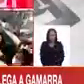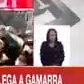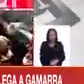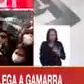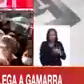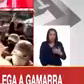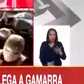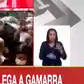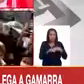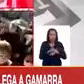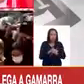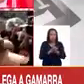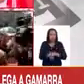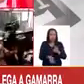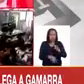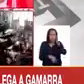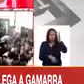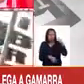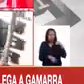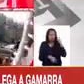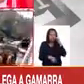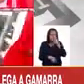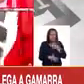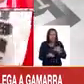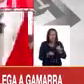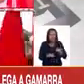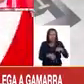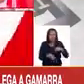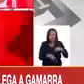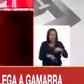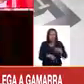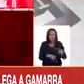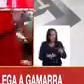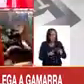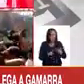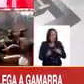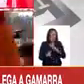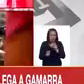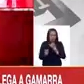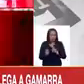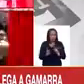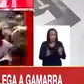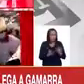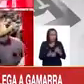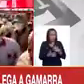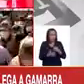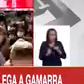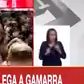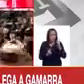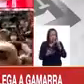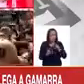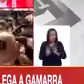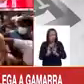sentado el ingreso de Pedro Castillo en estos momentos, que lo está haciendo a pie. Acá hay simpatizantes también. Sí, por favor. Entonces, ya nos imaginamos